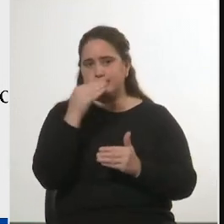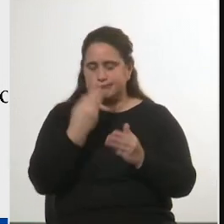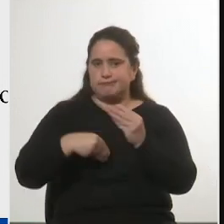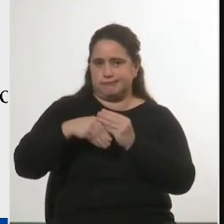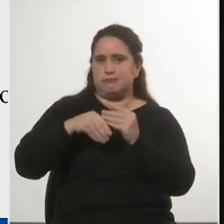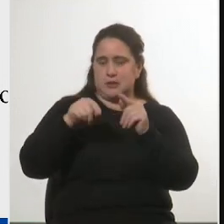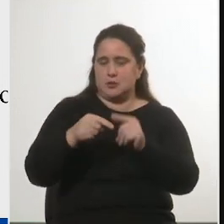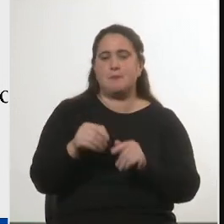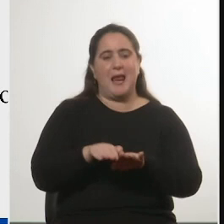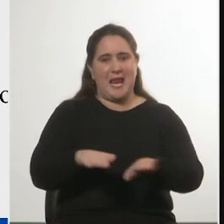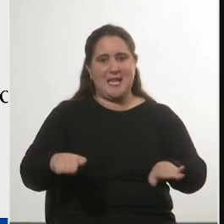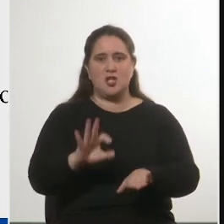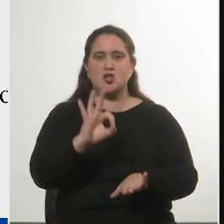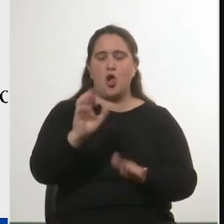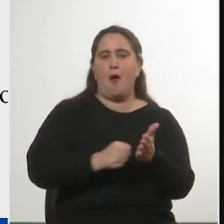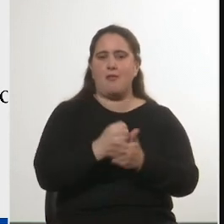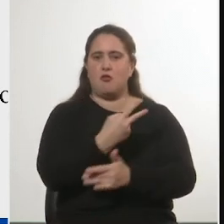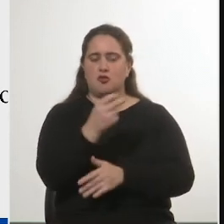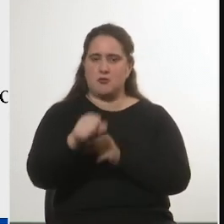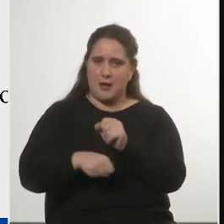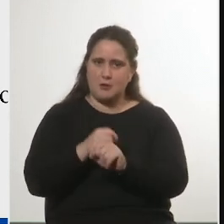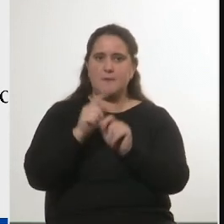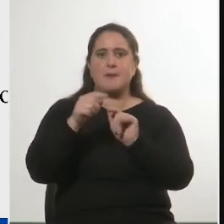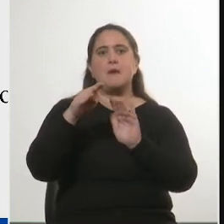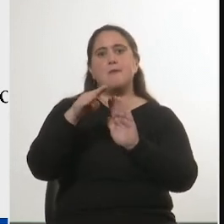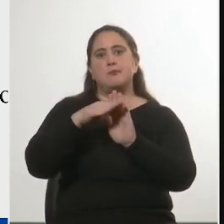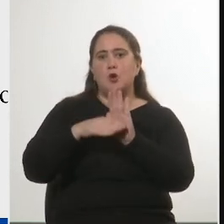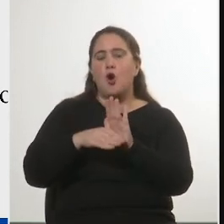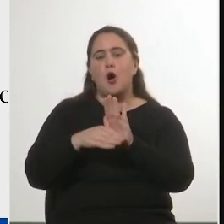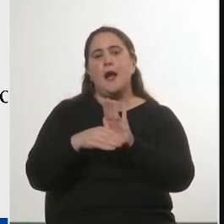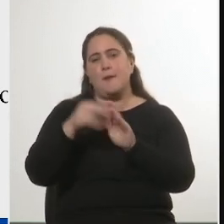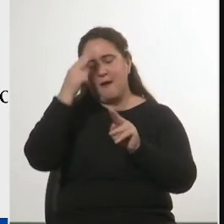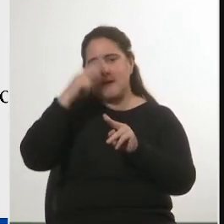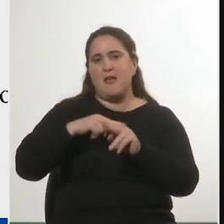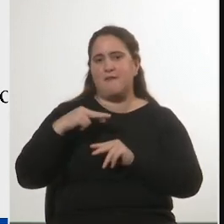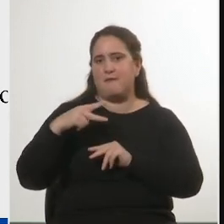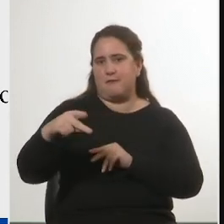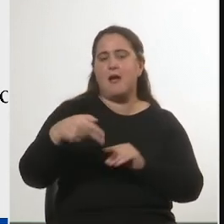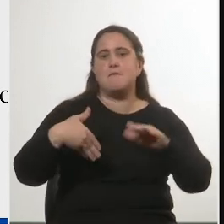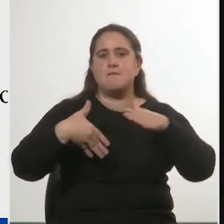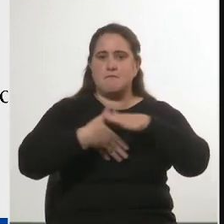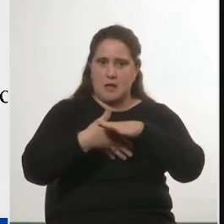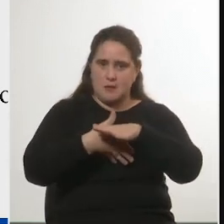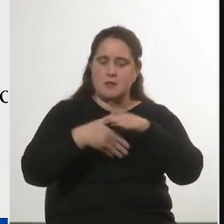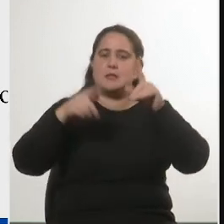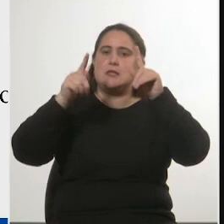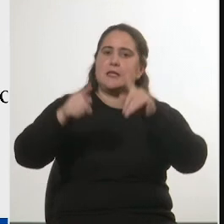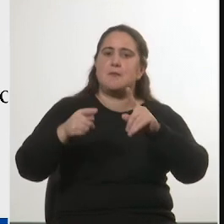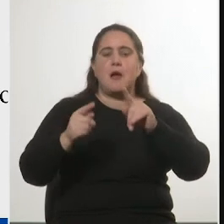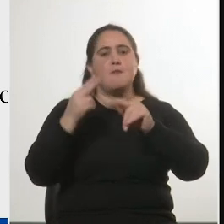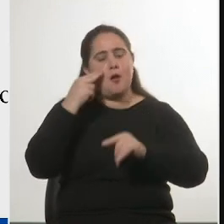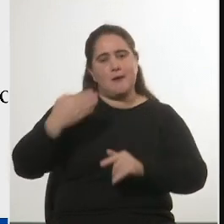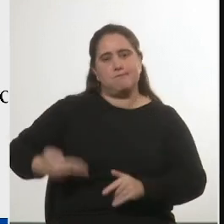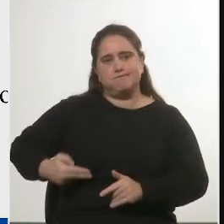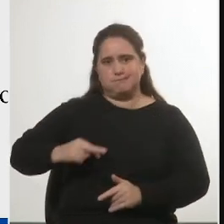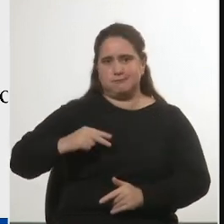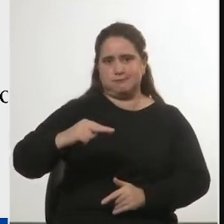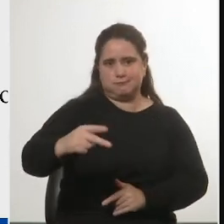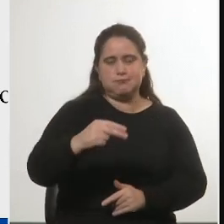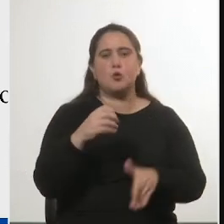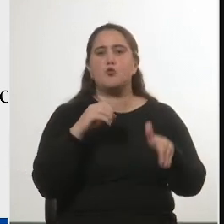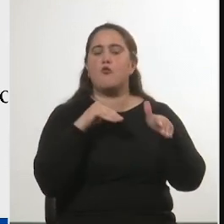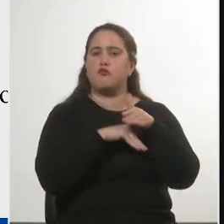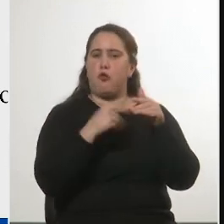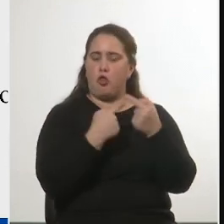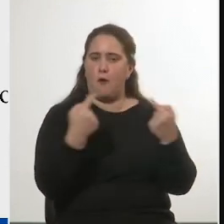equidad, para niños de 0 a 2 años, para el programa de enfermedades crónicas del MIDE, para insuficientes renales crónicos por parte del Fondo